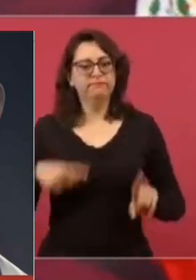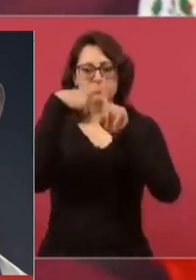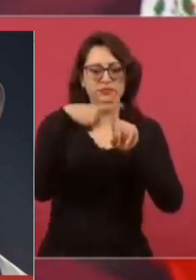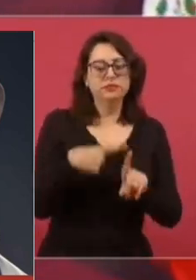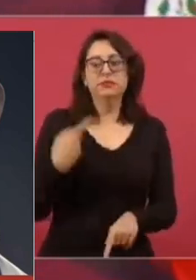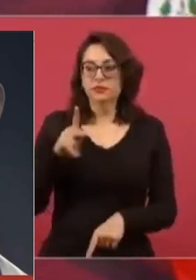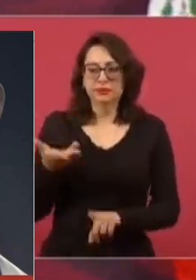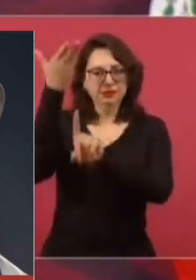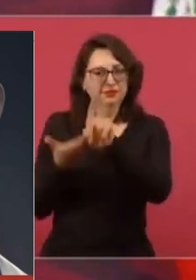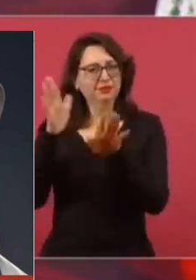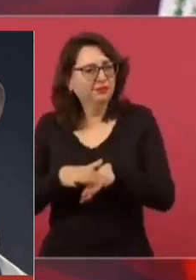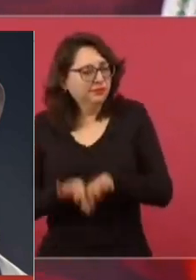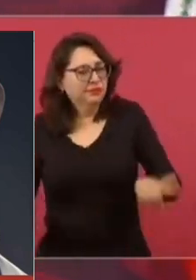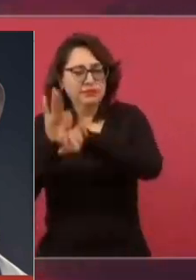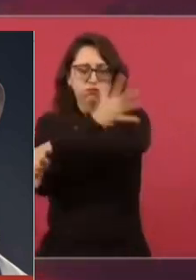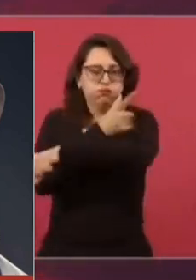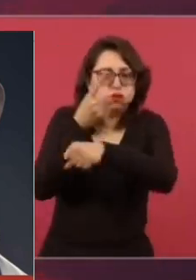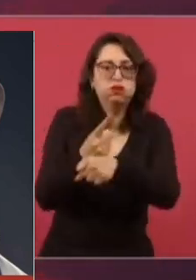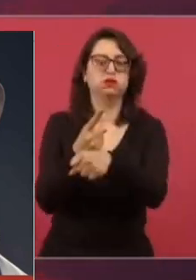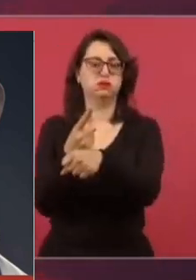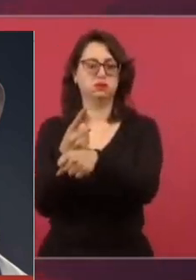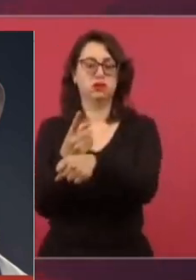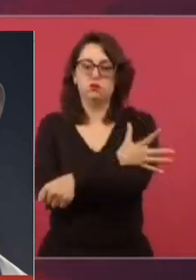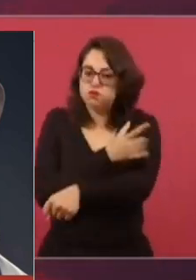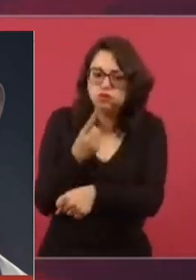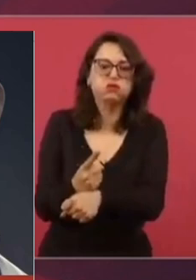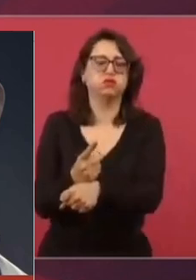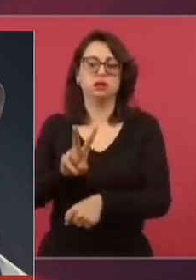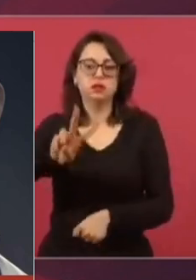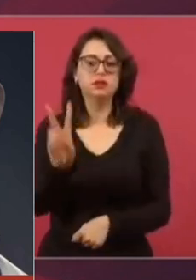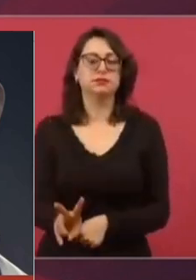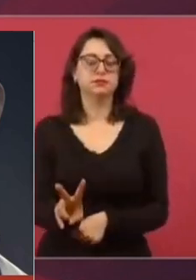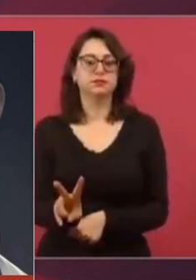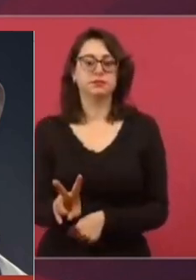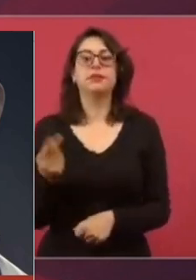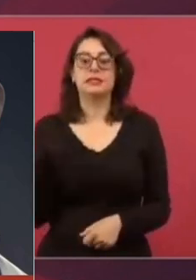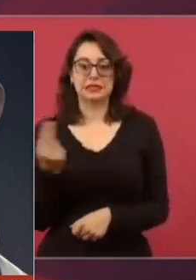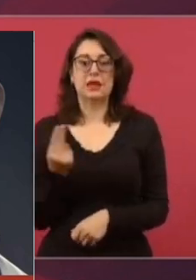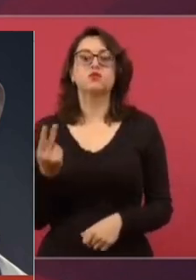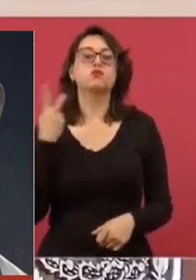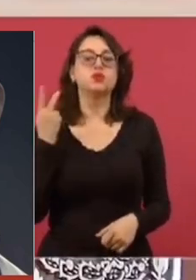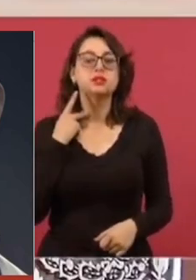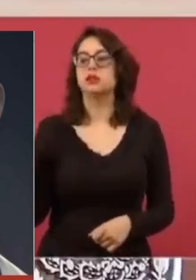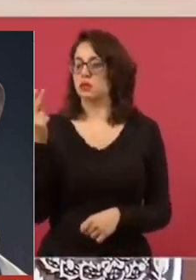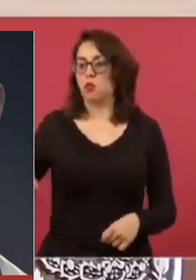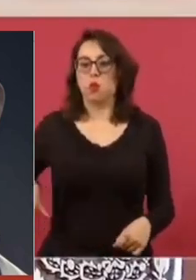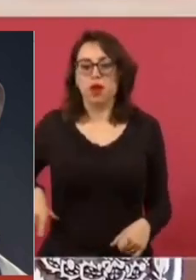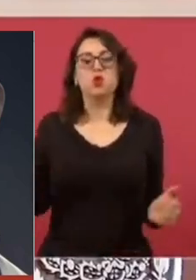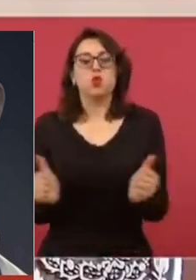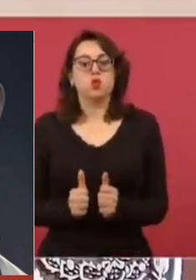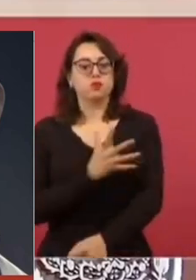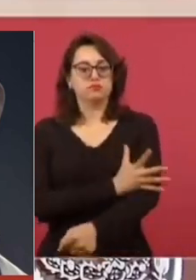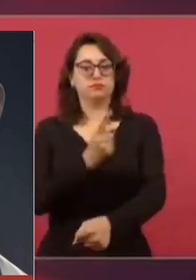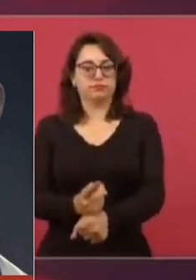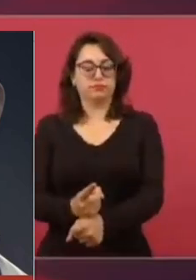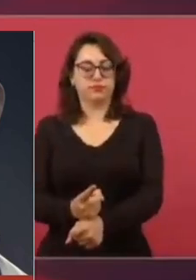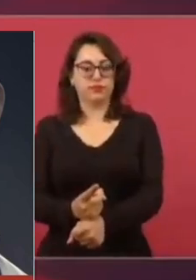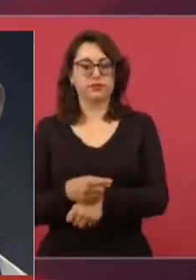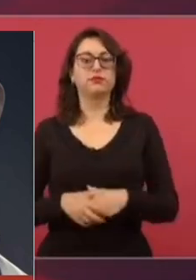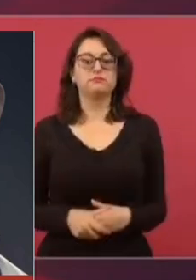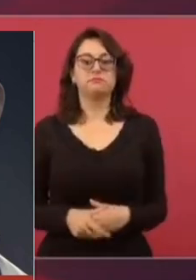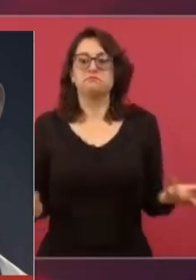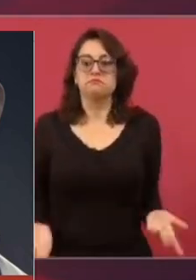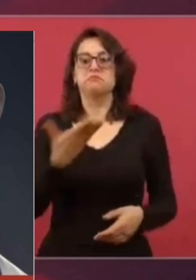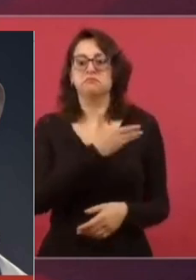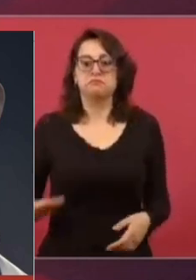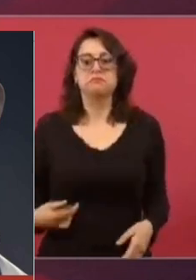sea, y eso hace mucha falta. Gobiernos honrados, gobiernos honestos. Entonces, hace buen trabajo